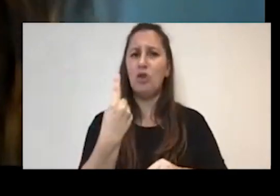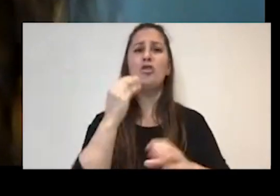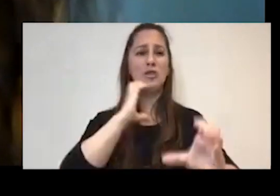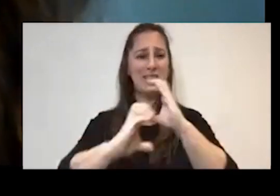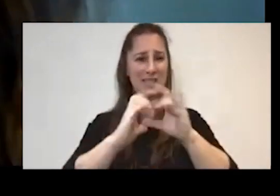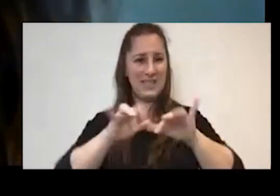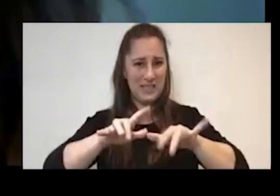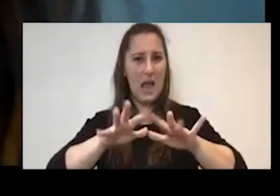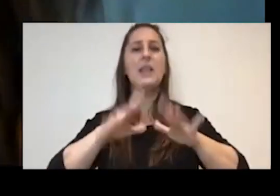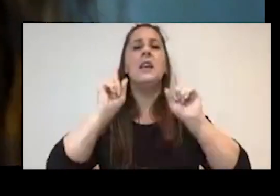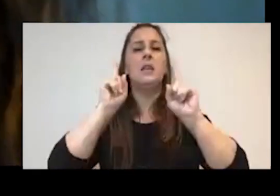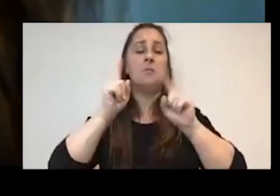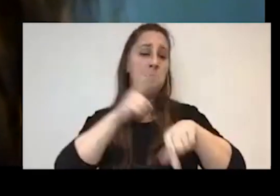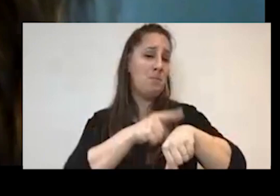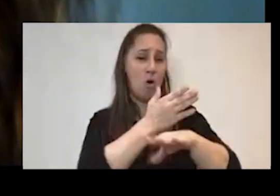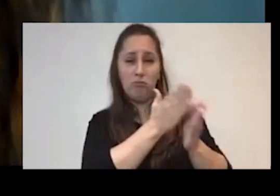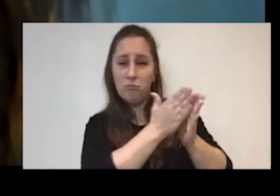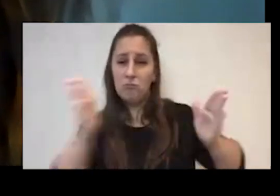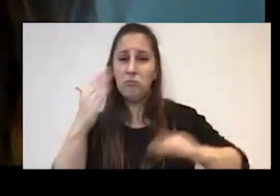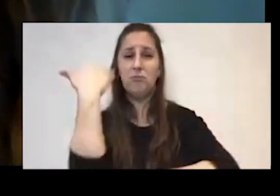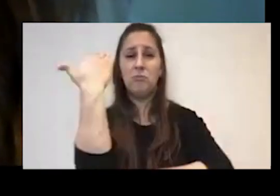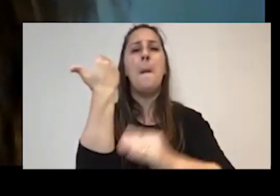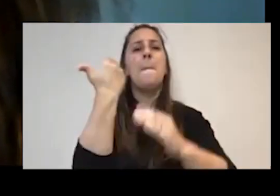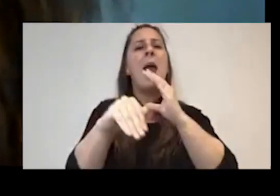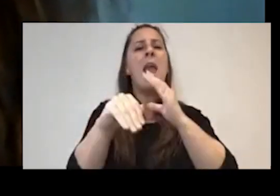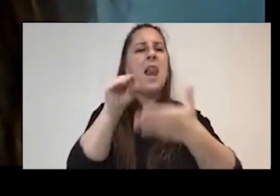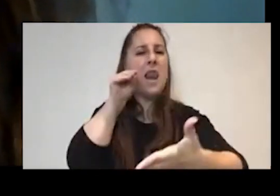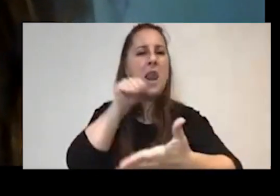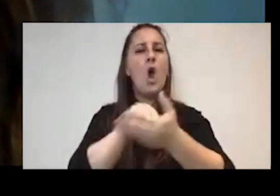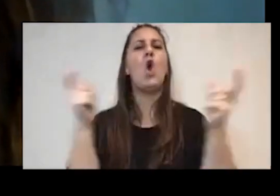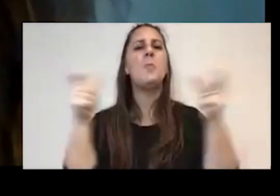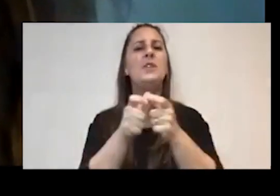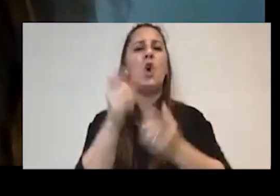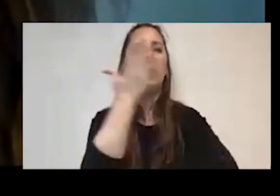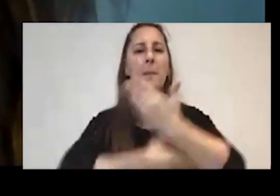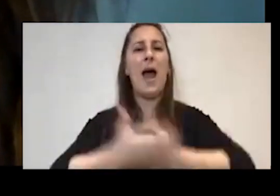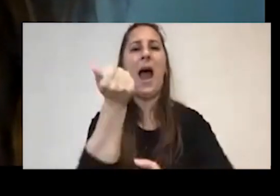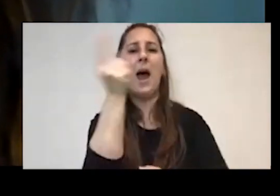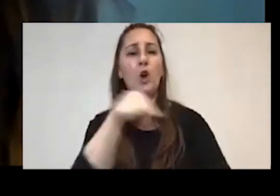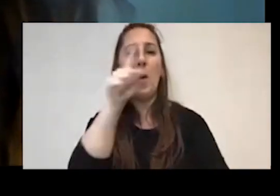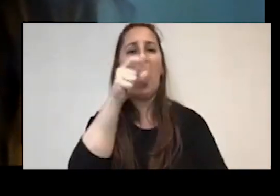chat, y lo haremos también durante toda la exposición, un mail que es